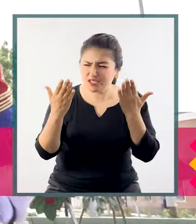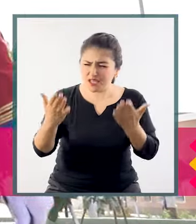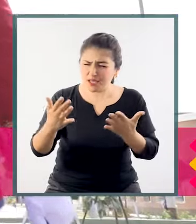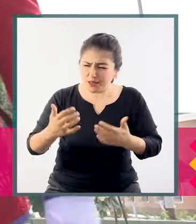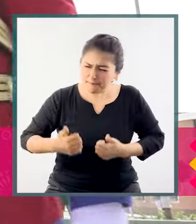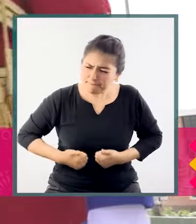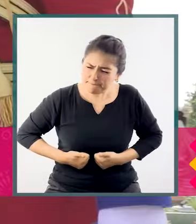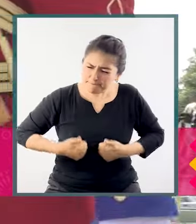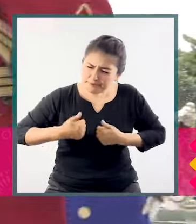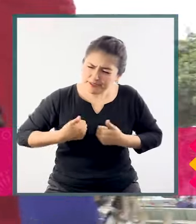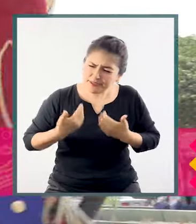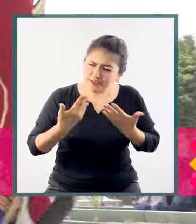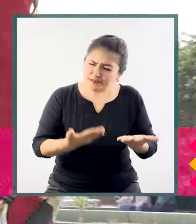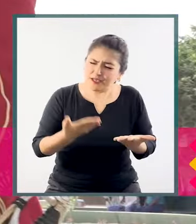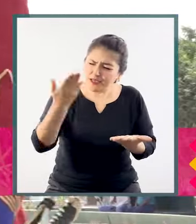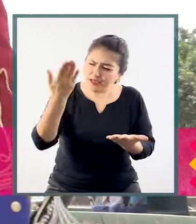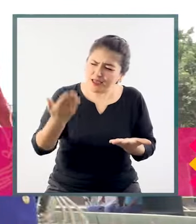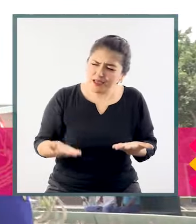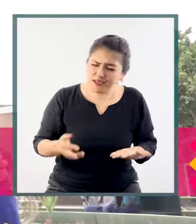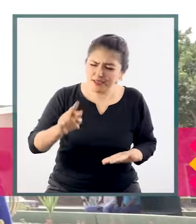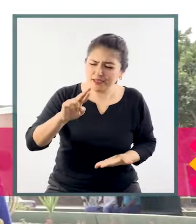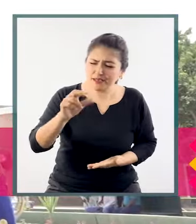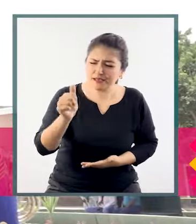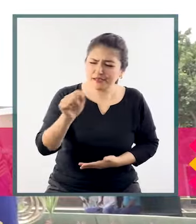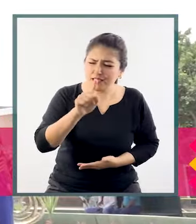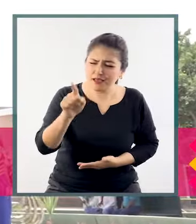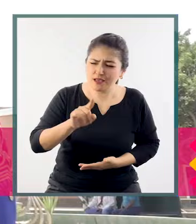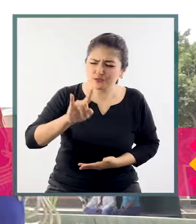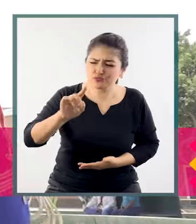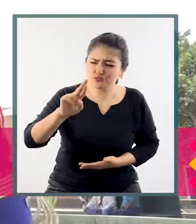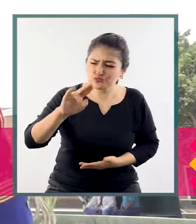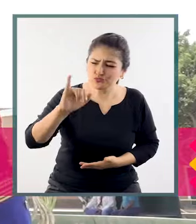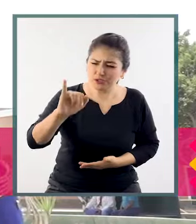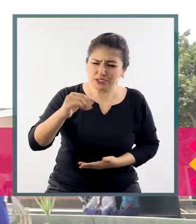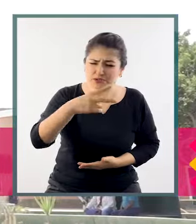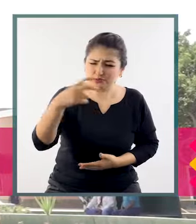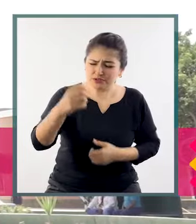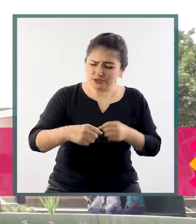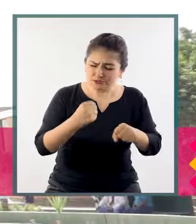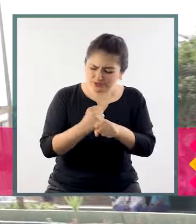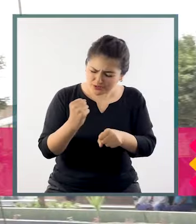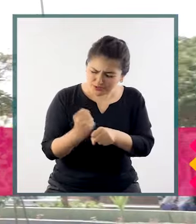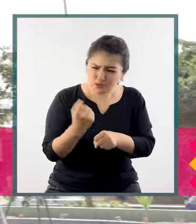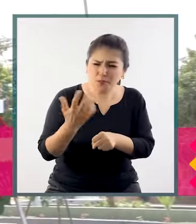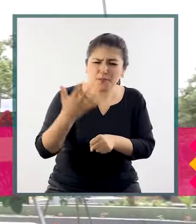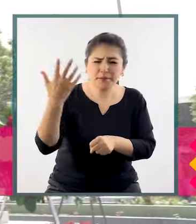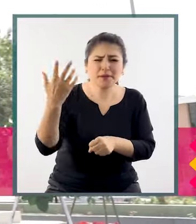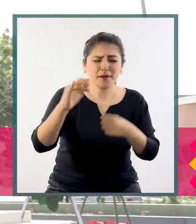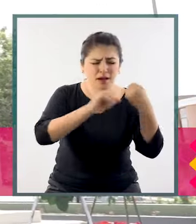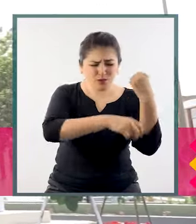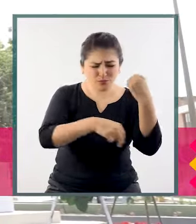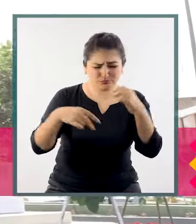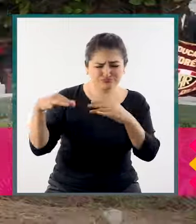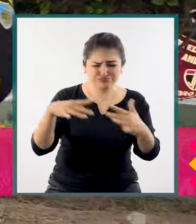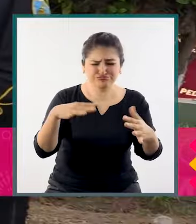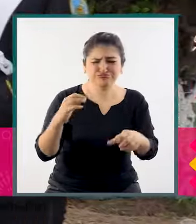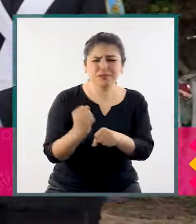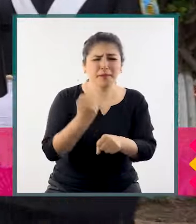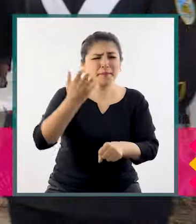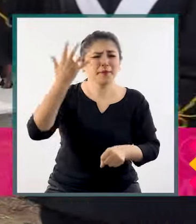acto heroico de José Andrés Razzuri! ¡Vive el bicentenario de la batalla de Junín!